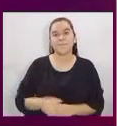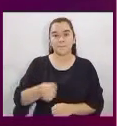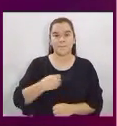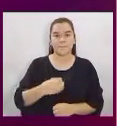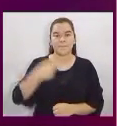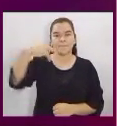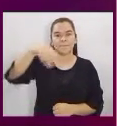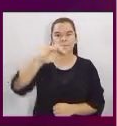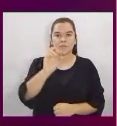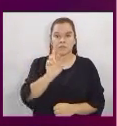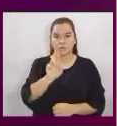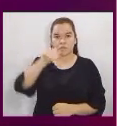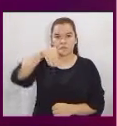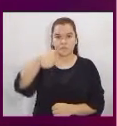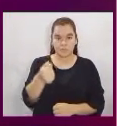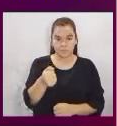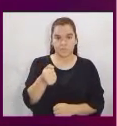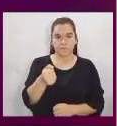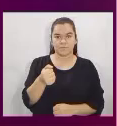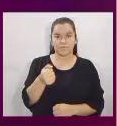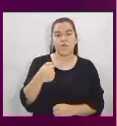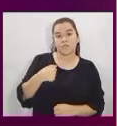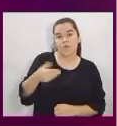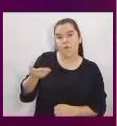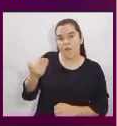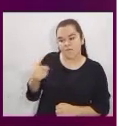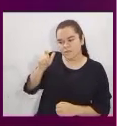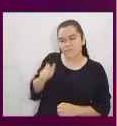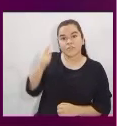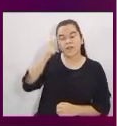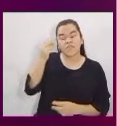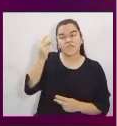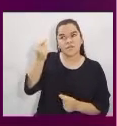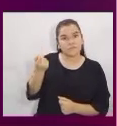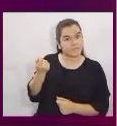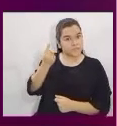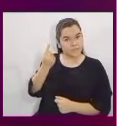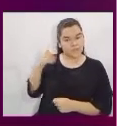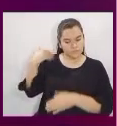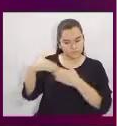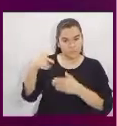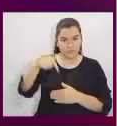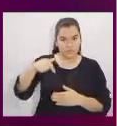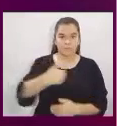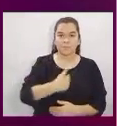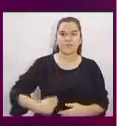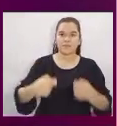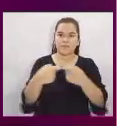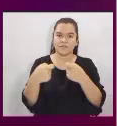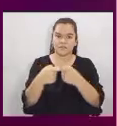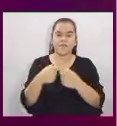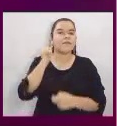Buenas tardes, soy Norma Champson, eh, miembro fundador y ahora